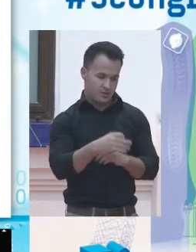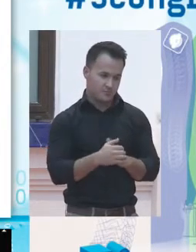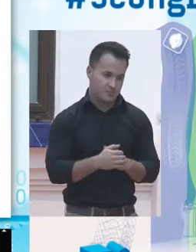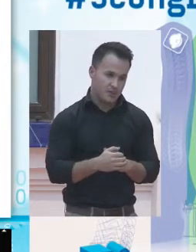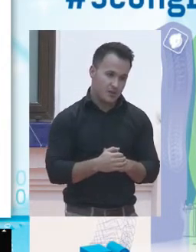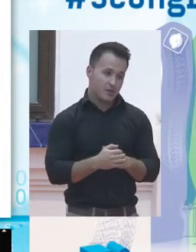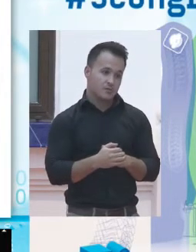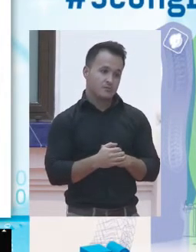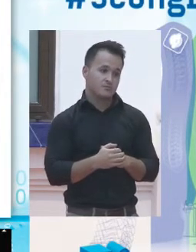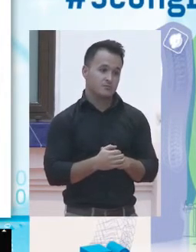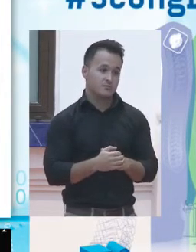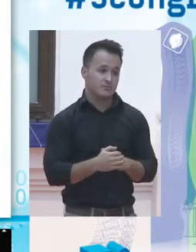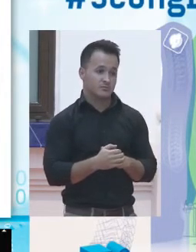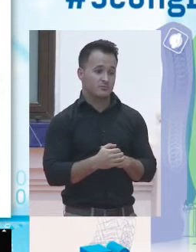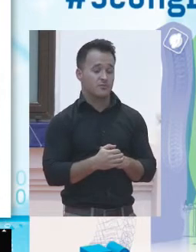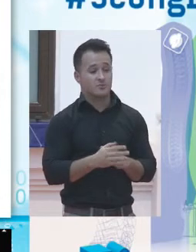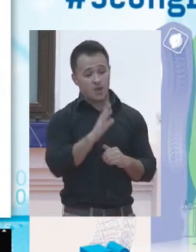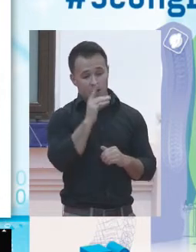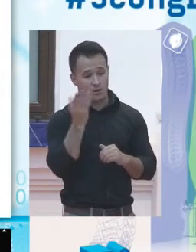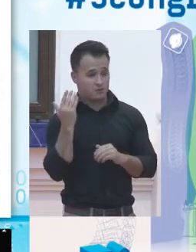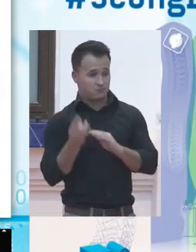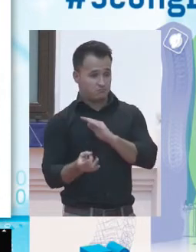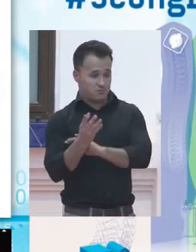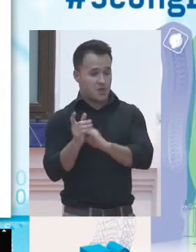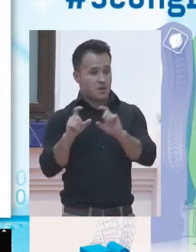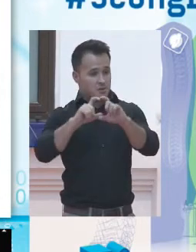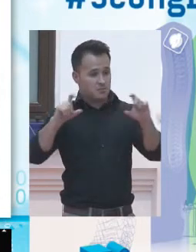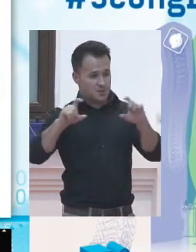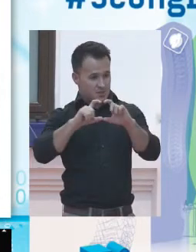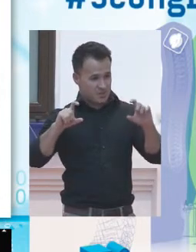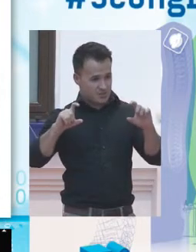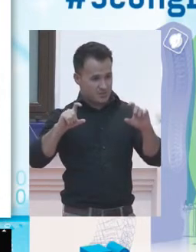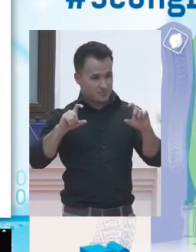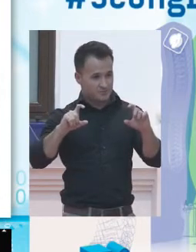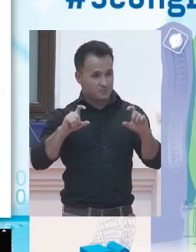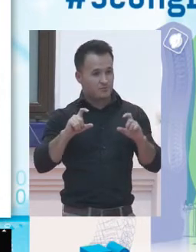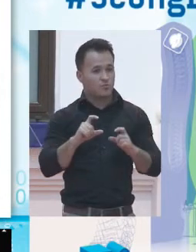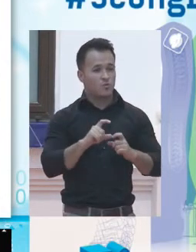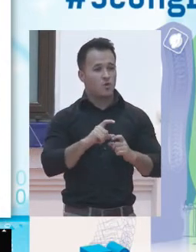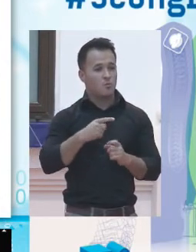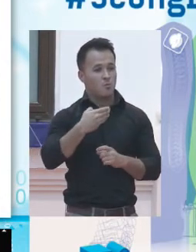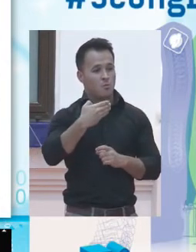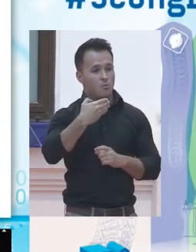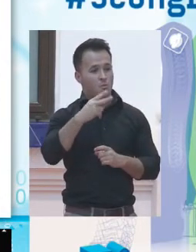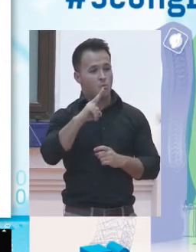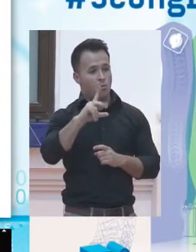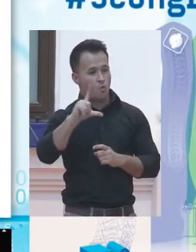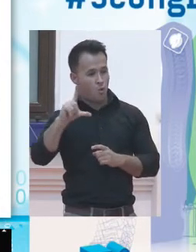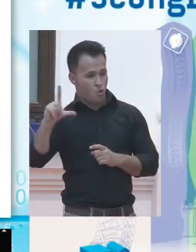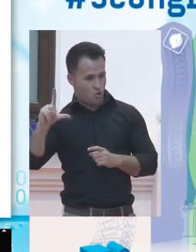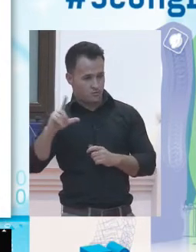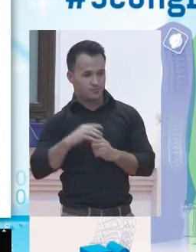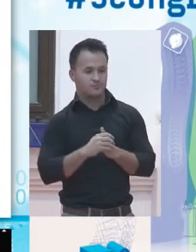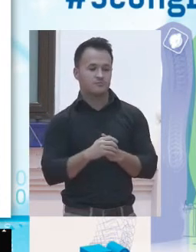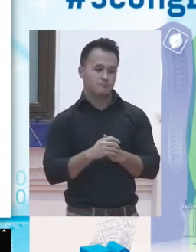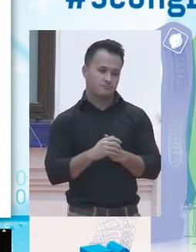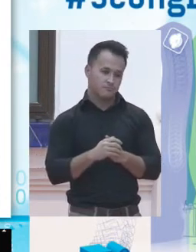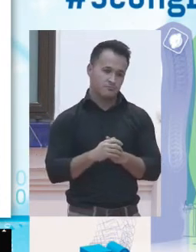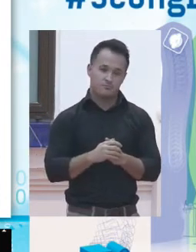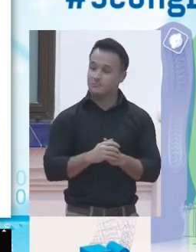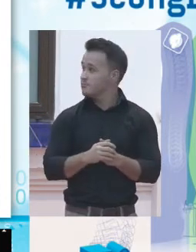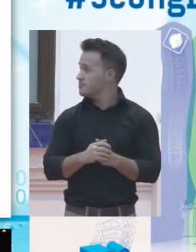Acabamos de comprar una empresa de fabricación de ordenadores que se llama Bull y hay una visión estratégica conjunta entre Atos y Bull, que os cuento en esta bonita